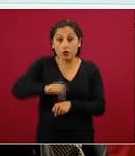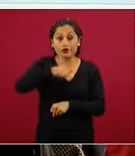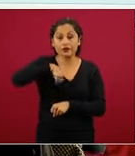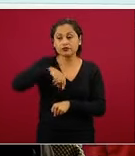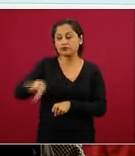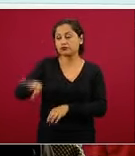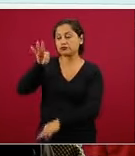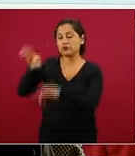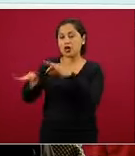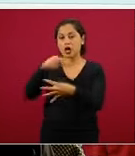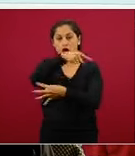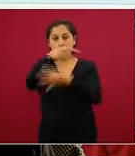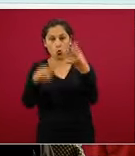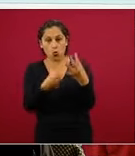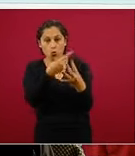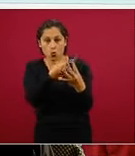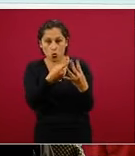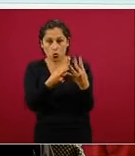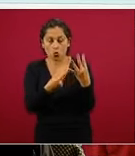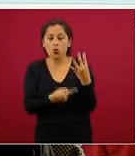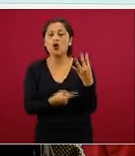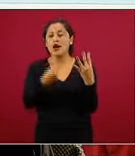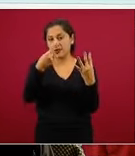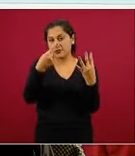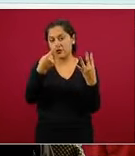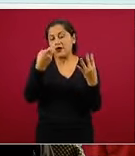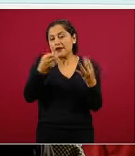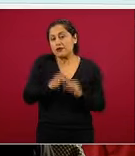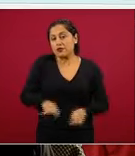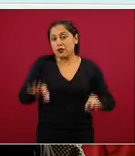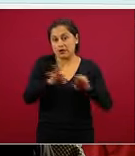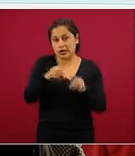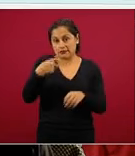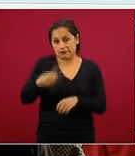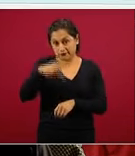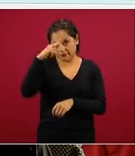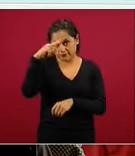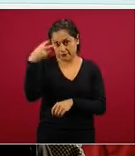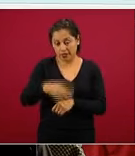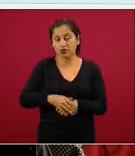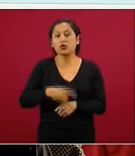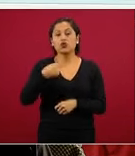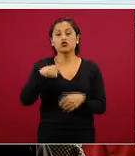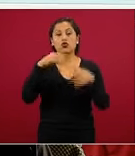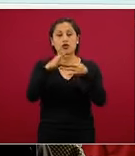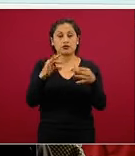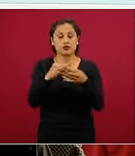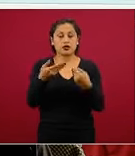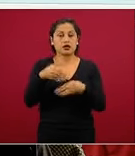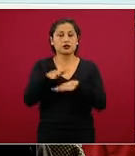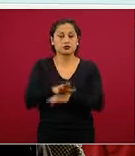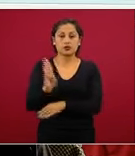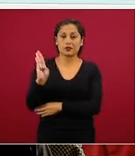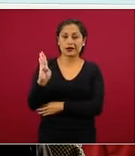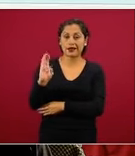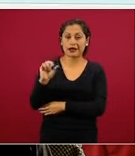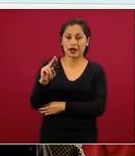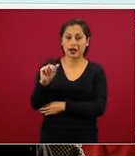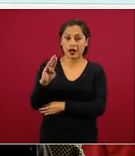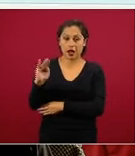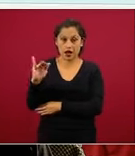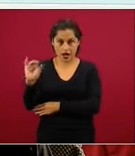que tienen un interés particular para nuestra población. Yo personalmente les hablaré brevemente sobre la cannabis, la marihuana, y les